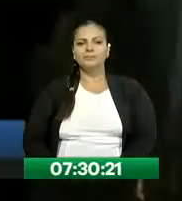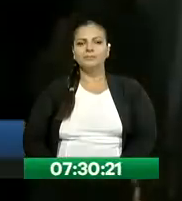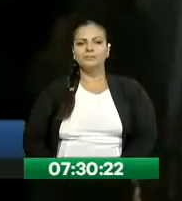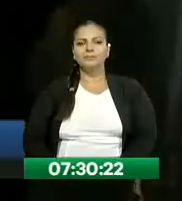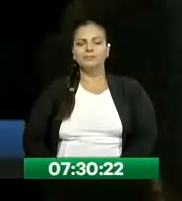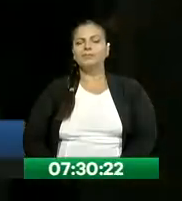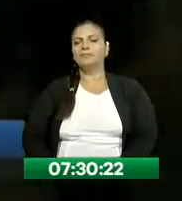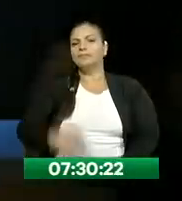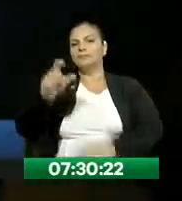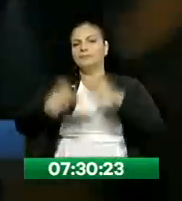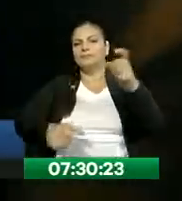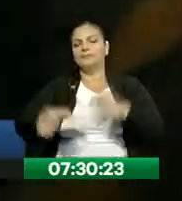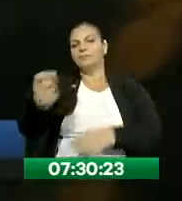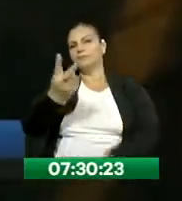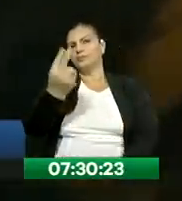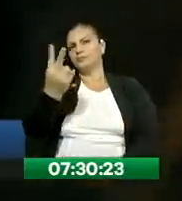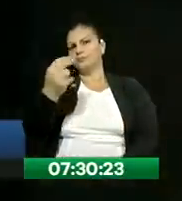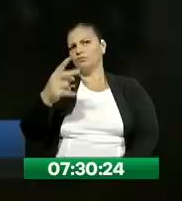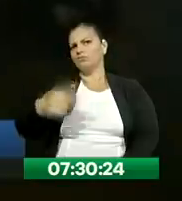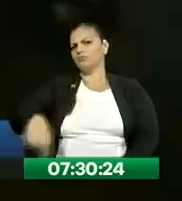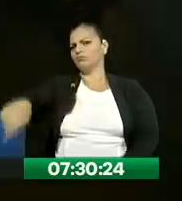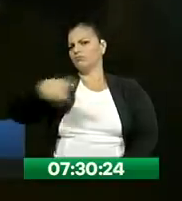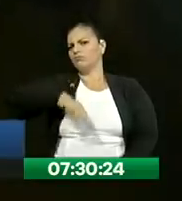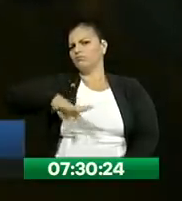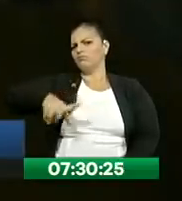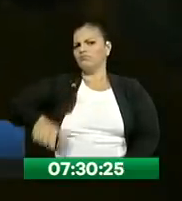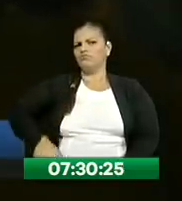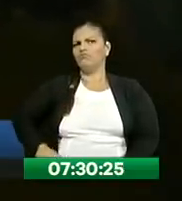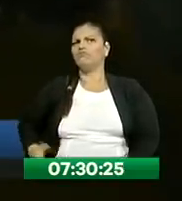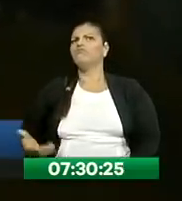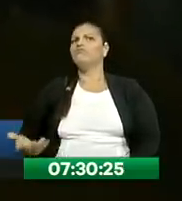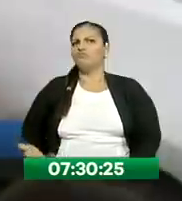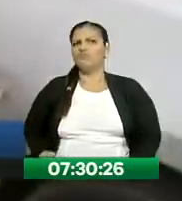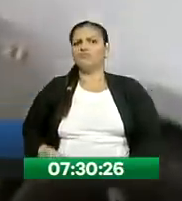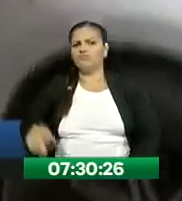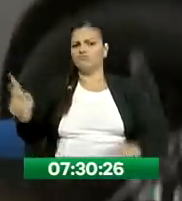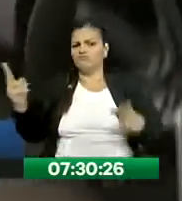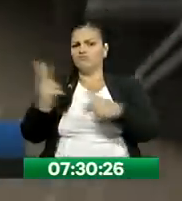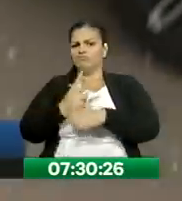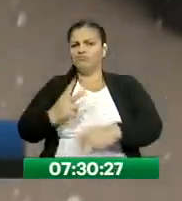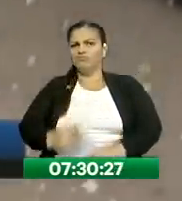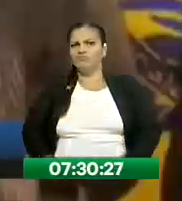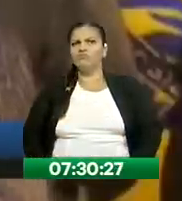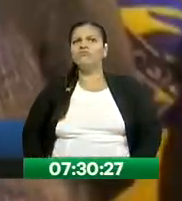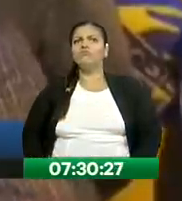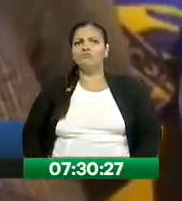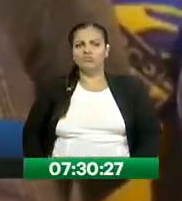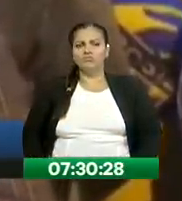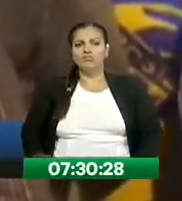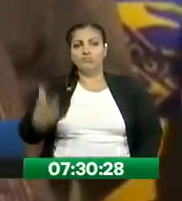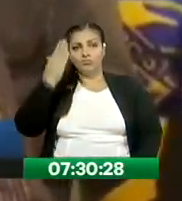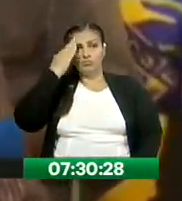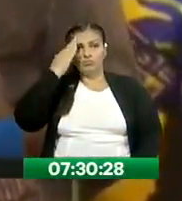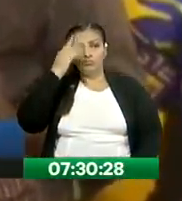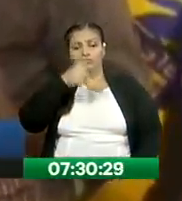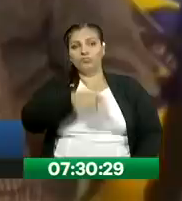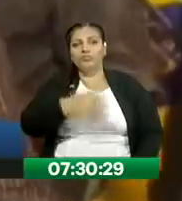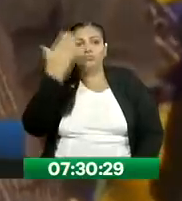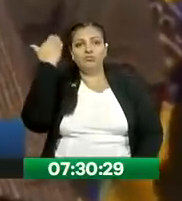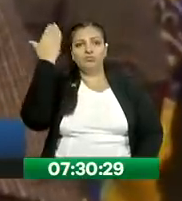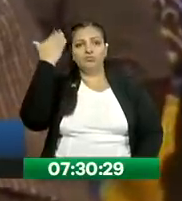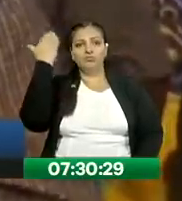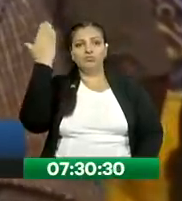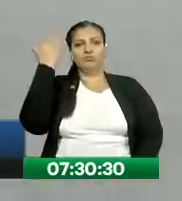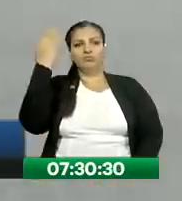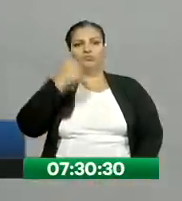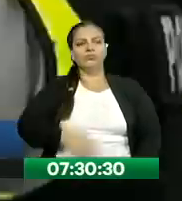Tienen a 12 presuntos miembros de una banda delictiva que, según las autoridades, ejecutó y planificó desde la cárcel el atentado contra el alcalde del